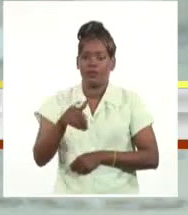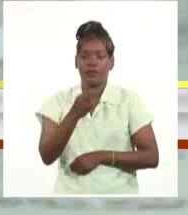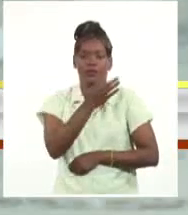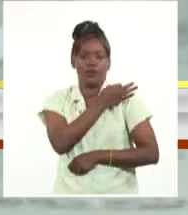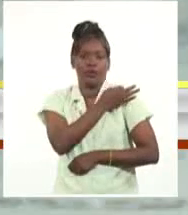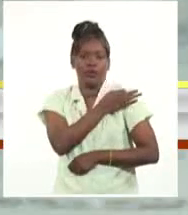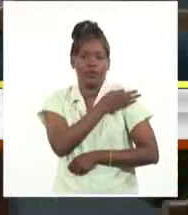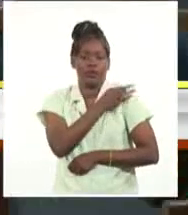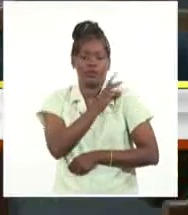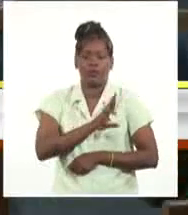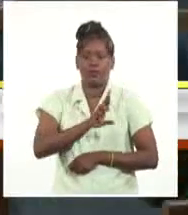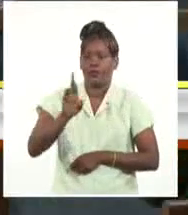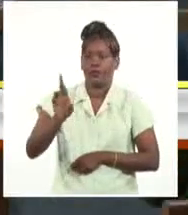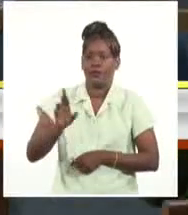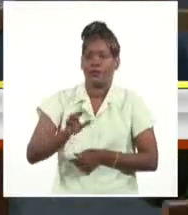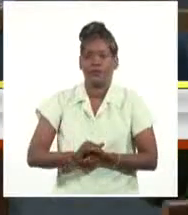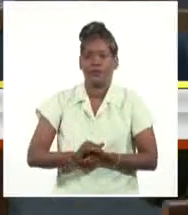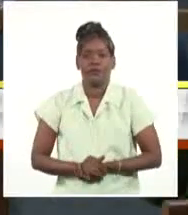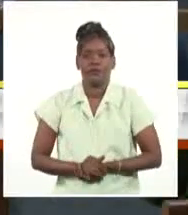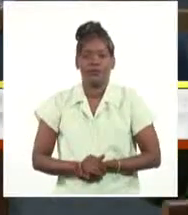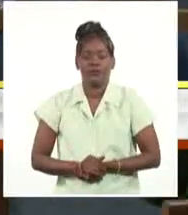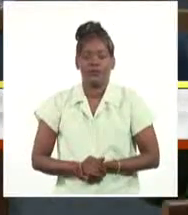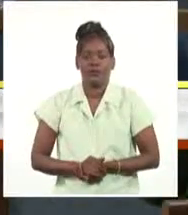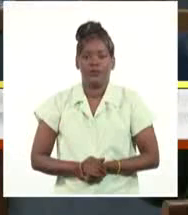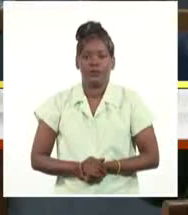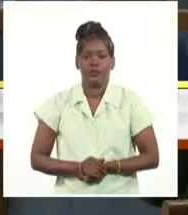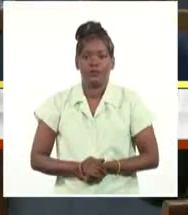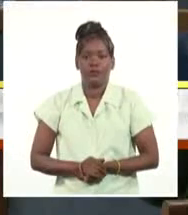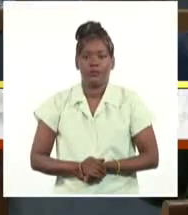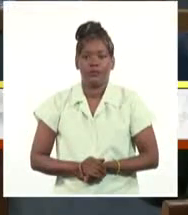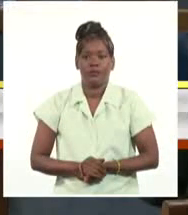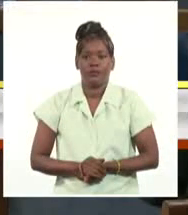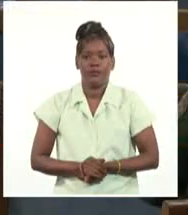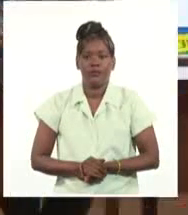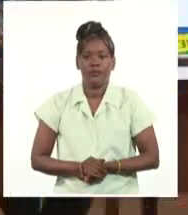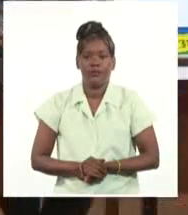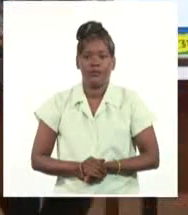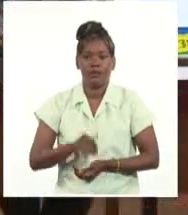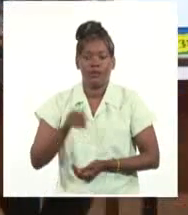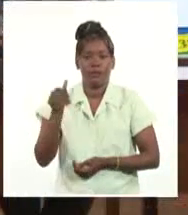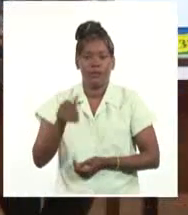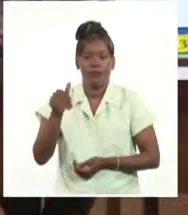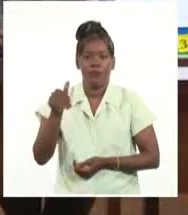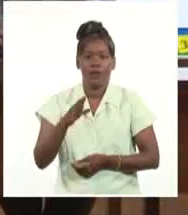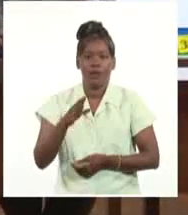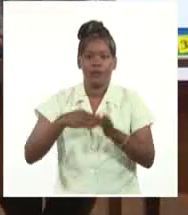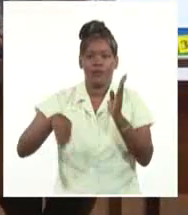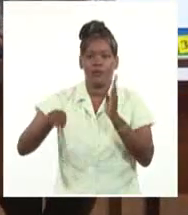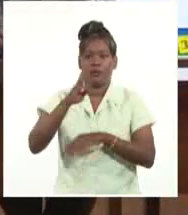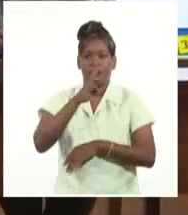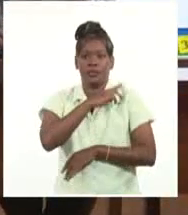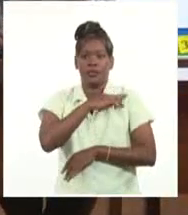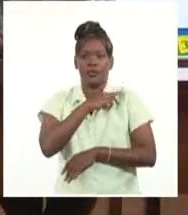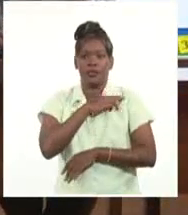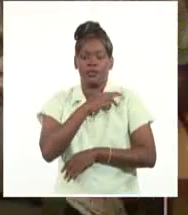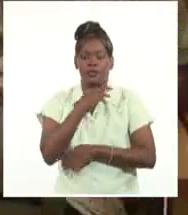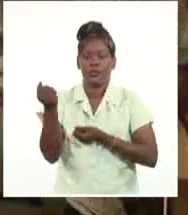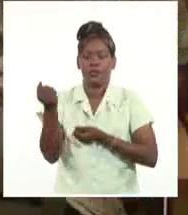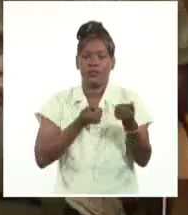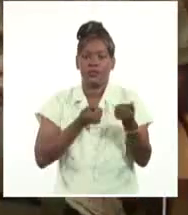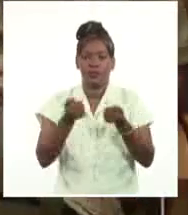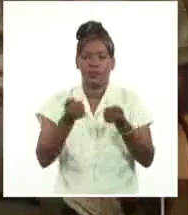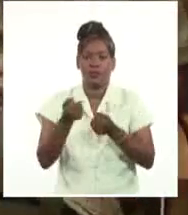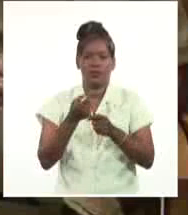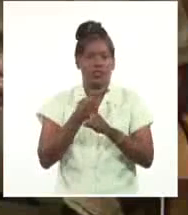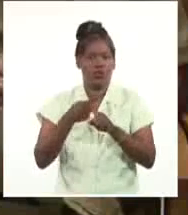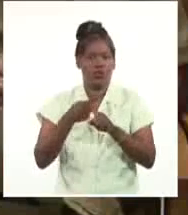Camacho Aguilera. Con la presencia de Roberto Ricardo Marrero, viceministro del Ministerio del Transporte y altos jefes